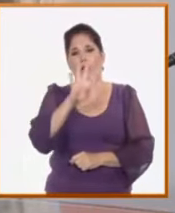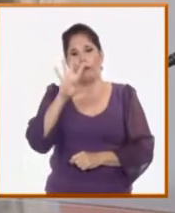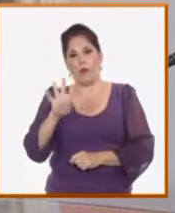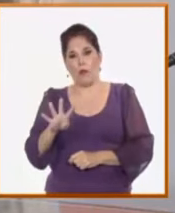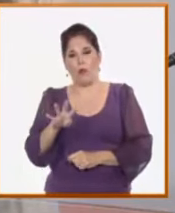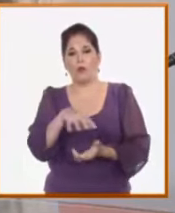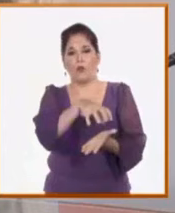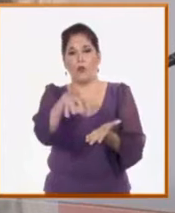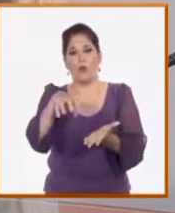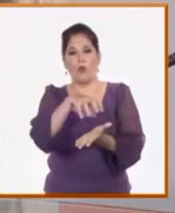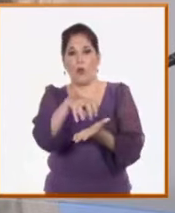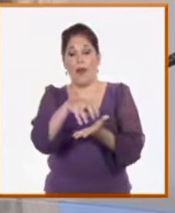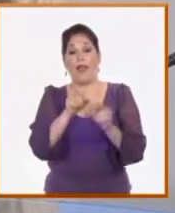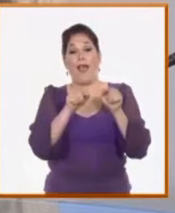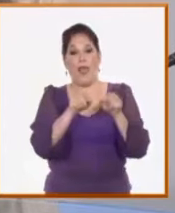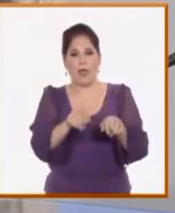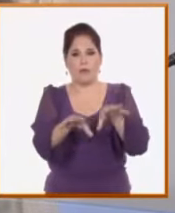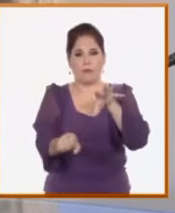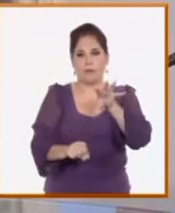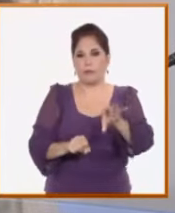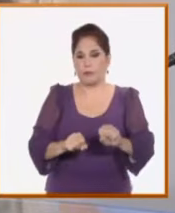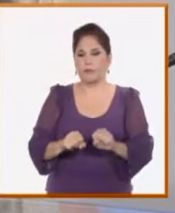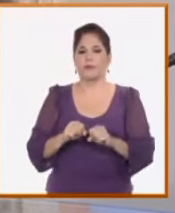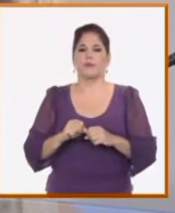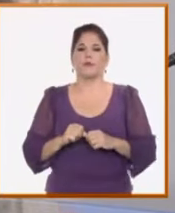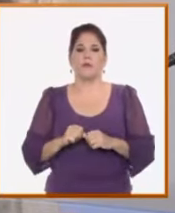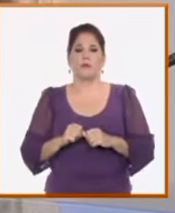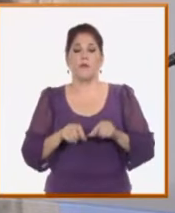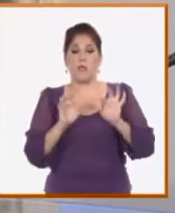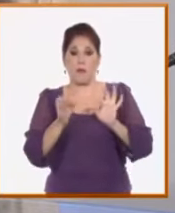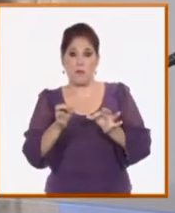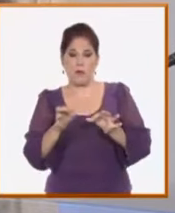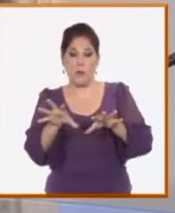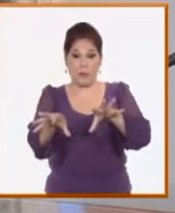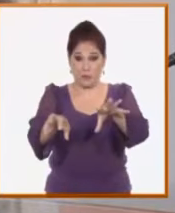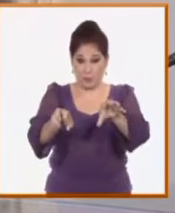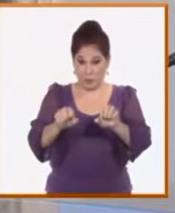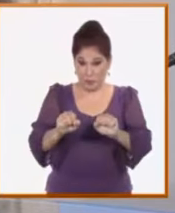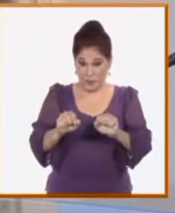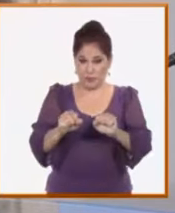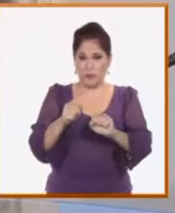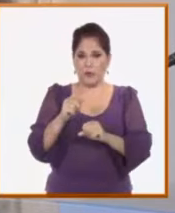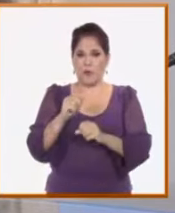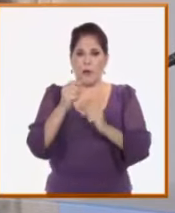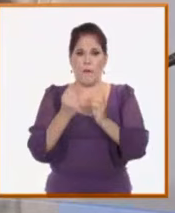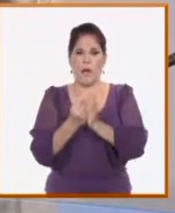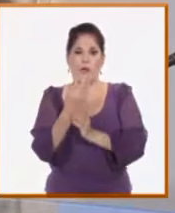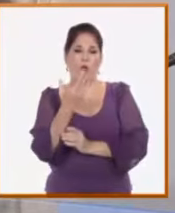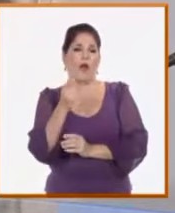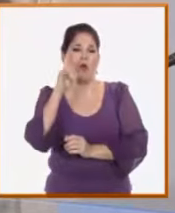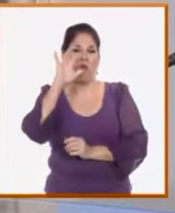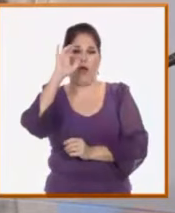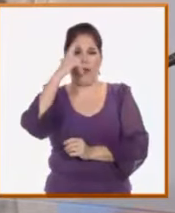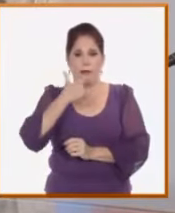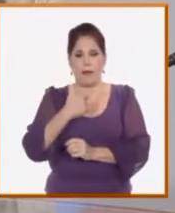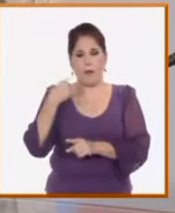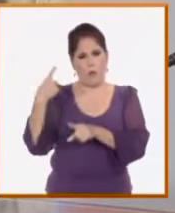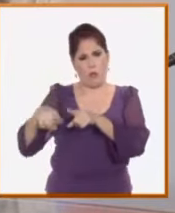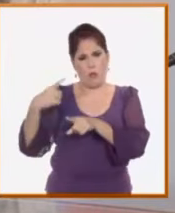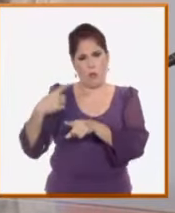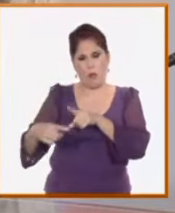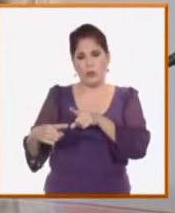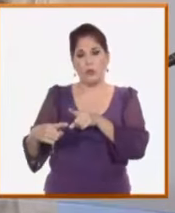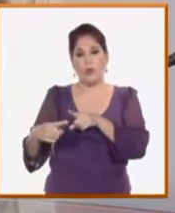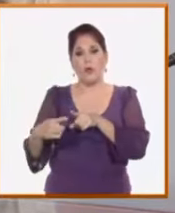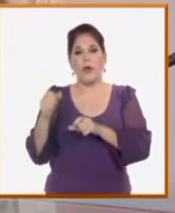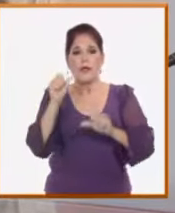44.96 kg de droga en este sentido se ocuparon marihuana cocaína metanfetamina y sobre todas las